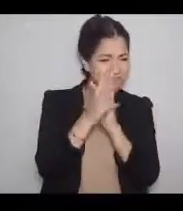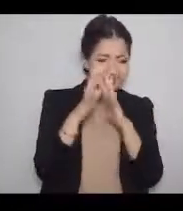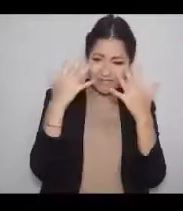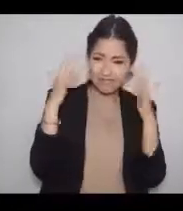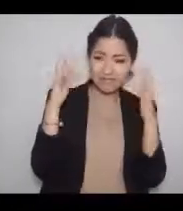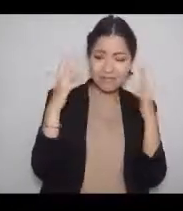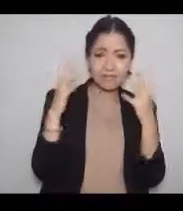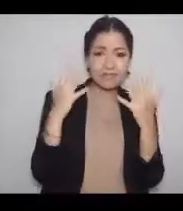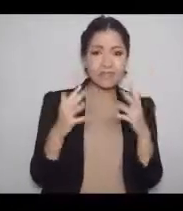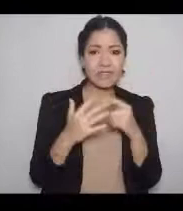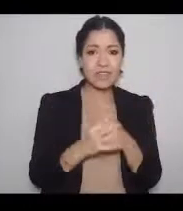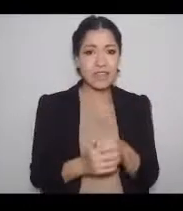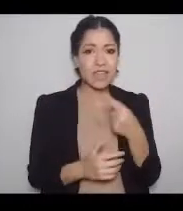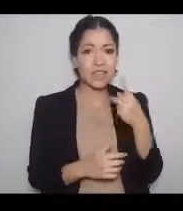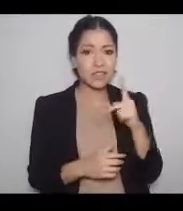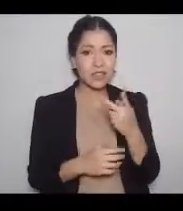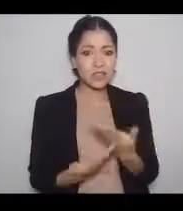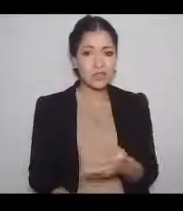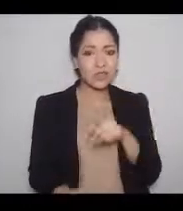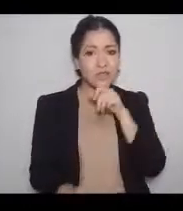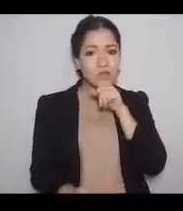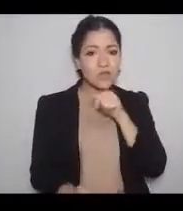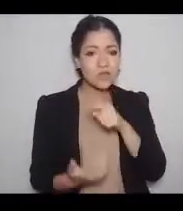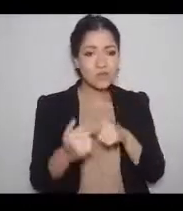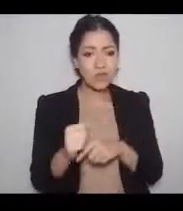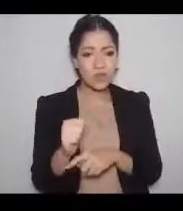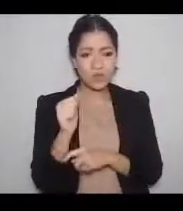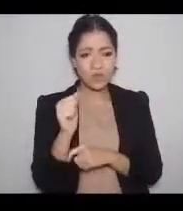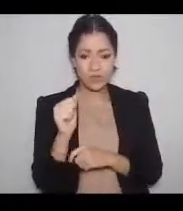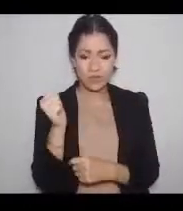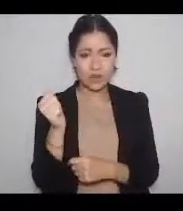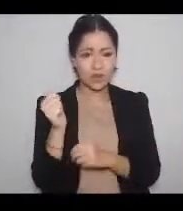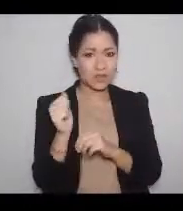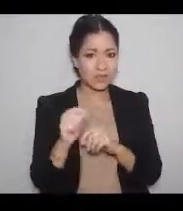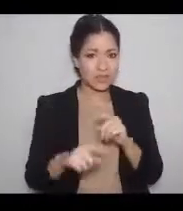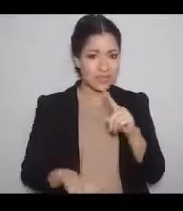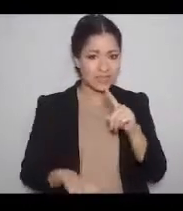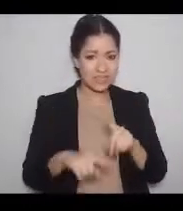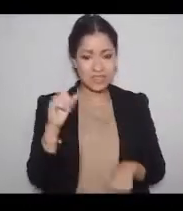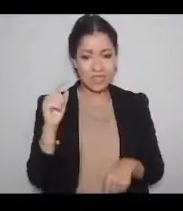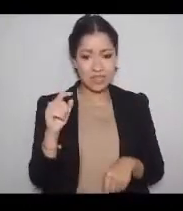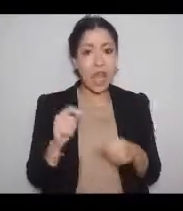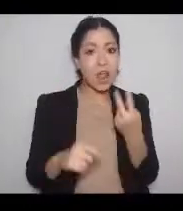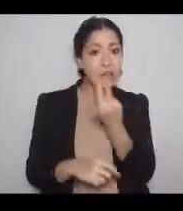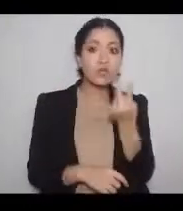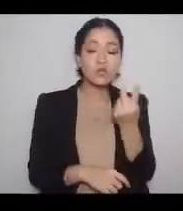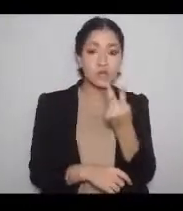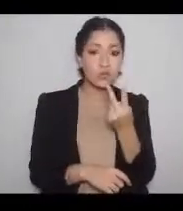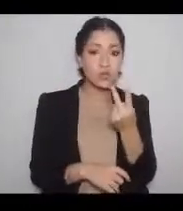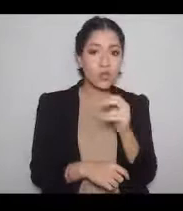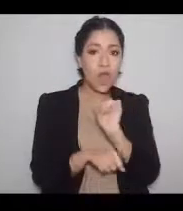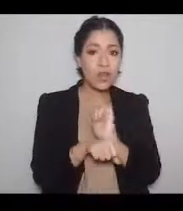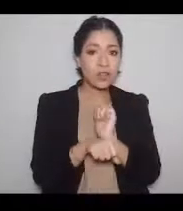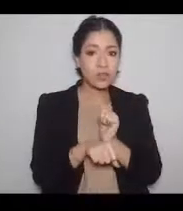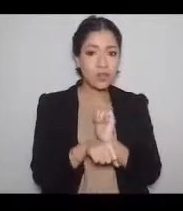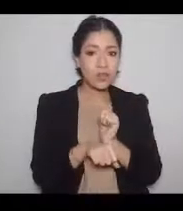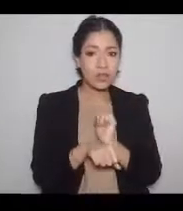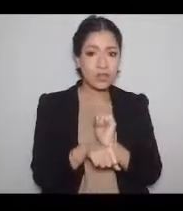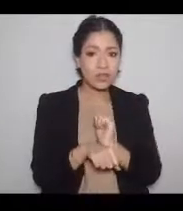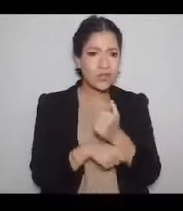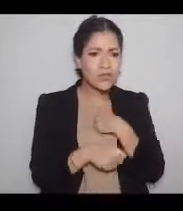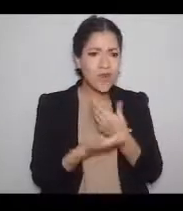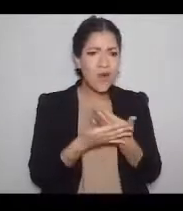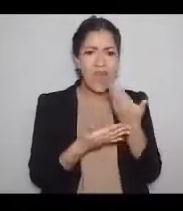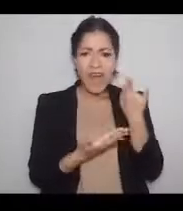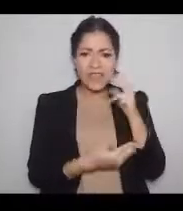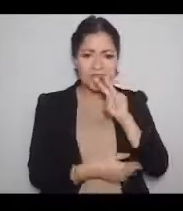cabronamente que las mangas se les desprendieron del saco. ¡A los dos! No, no, nunca había visto eso